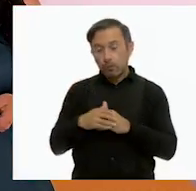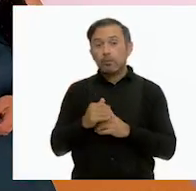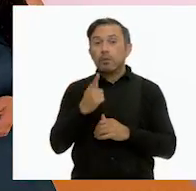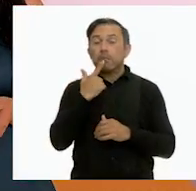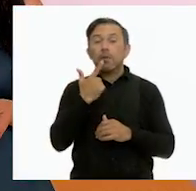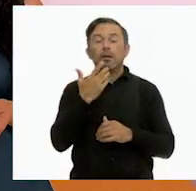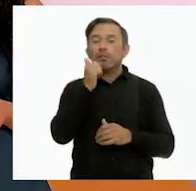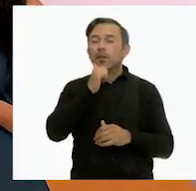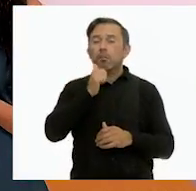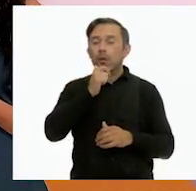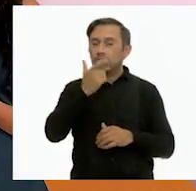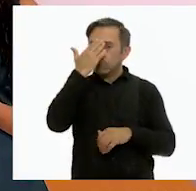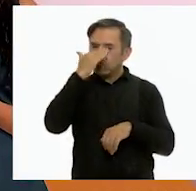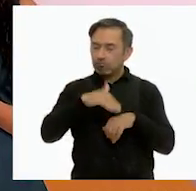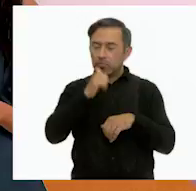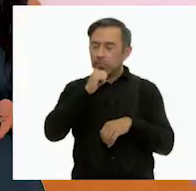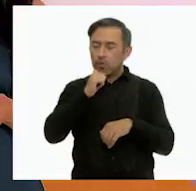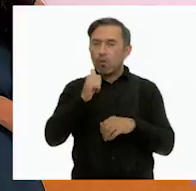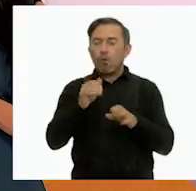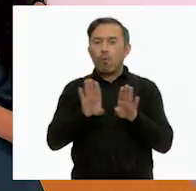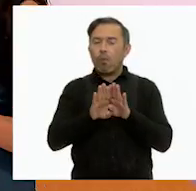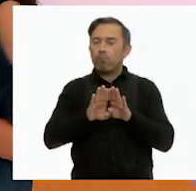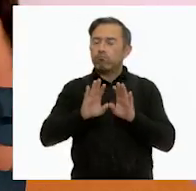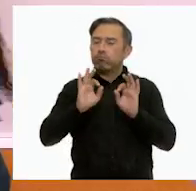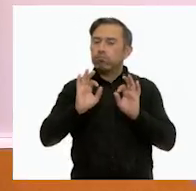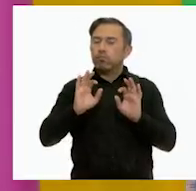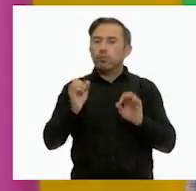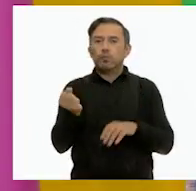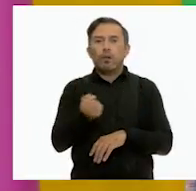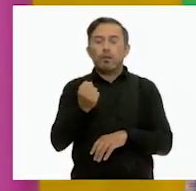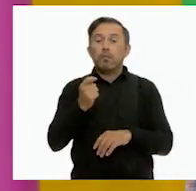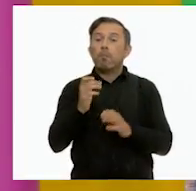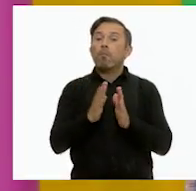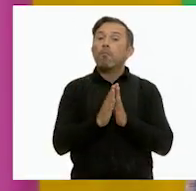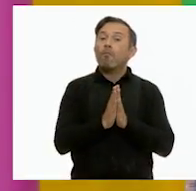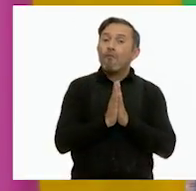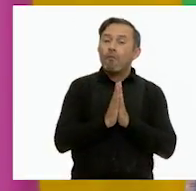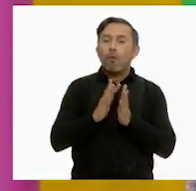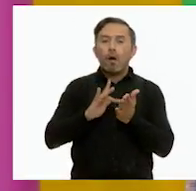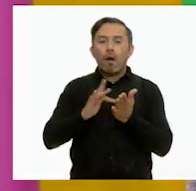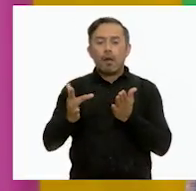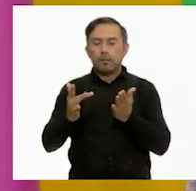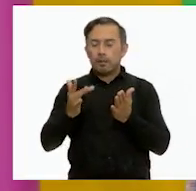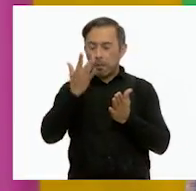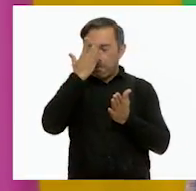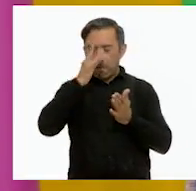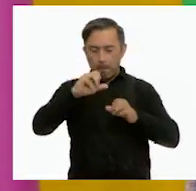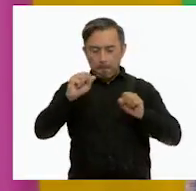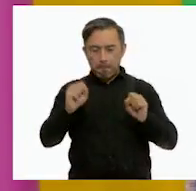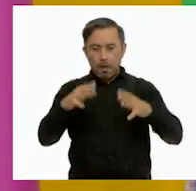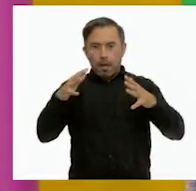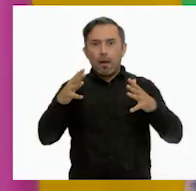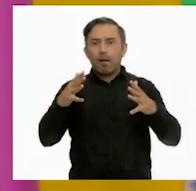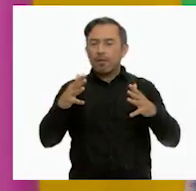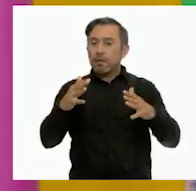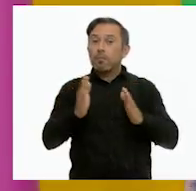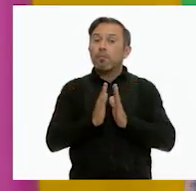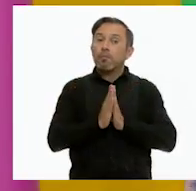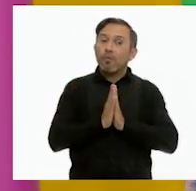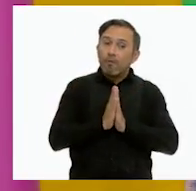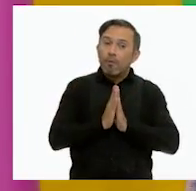palabras mágicas. Por favor y gracias. Ok. Las palabras mágicas, por favor y